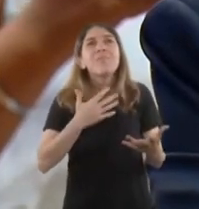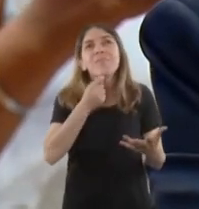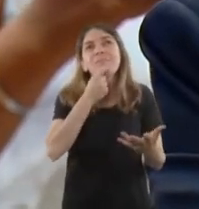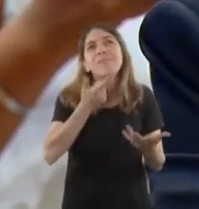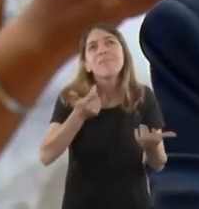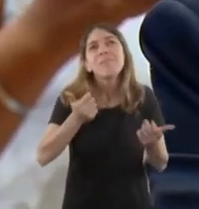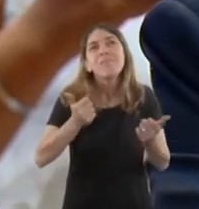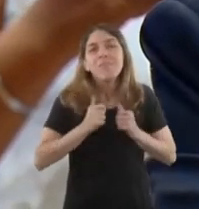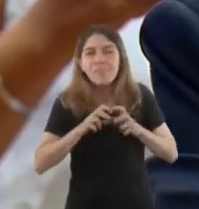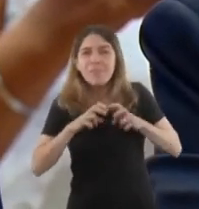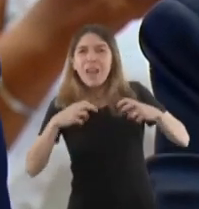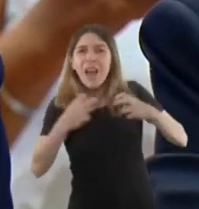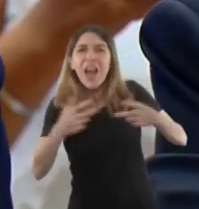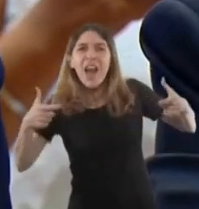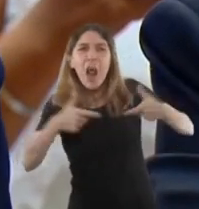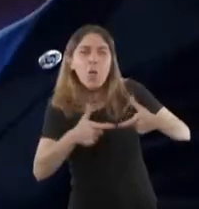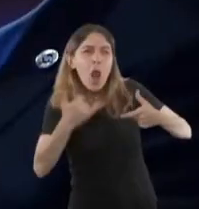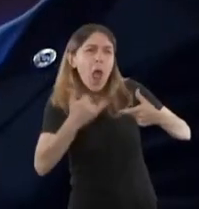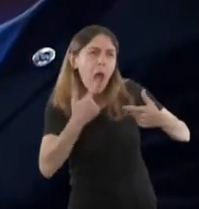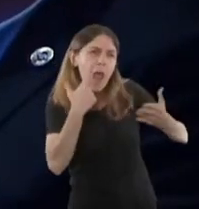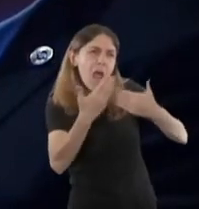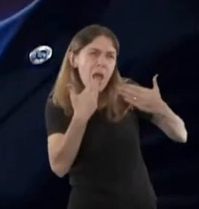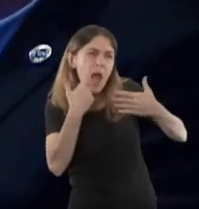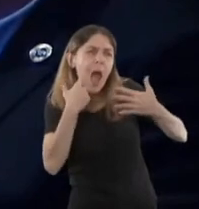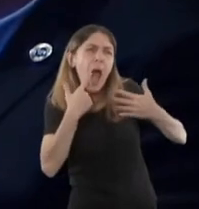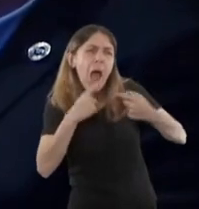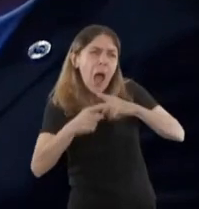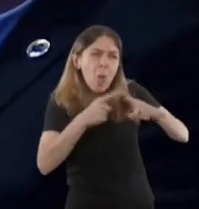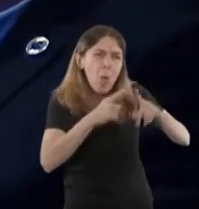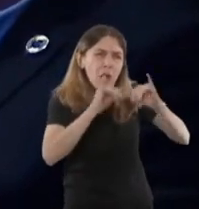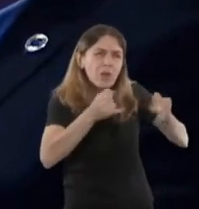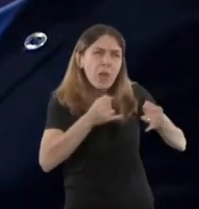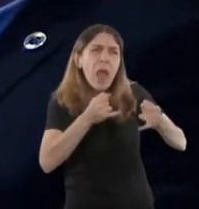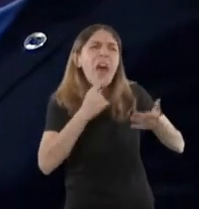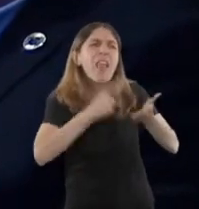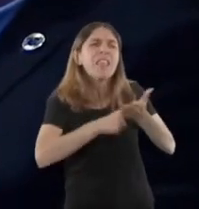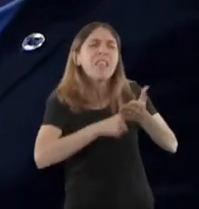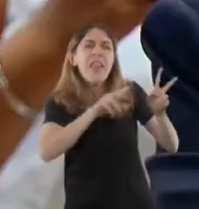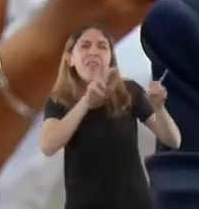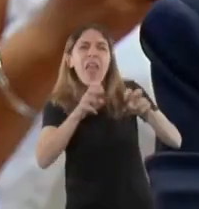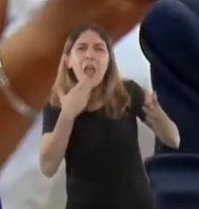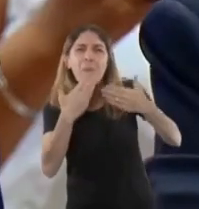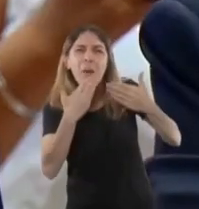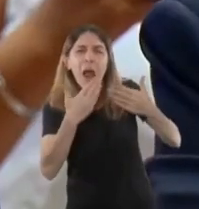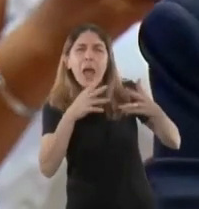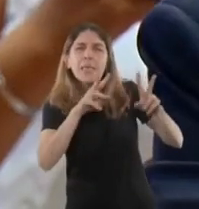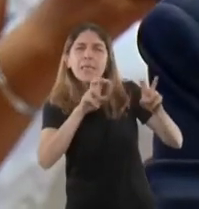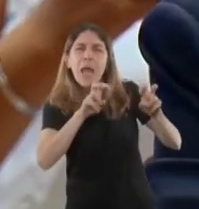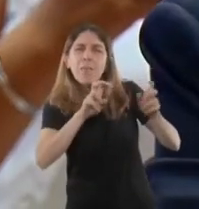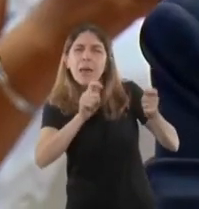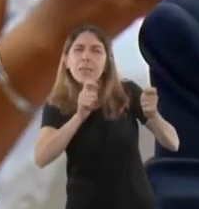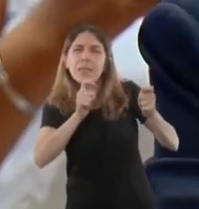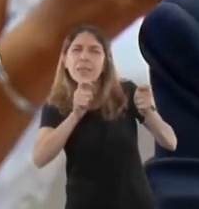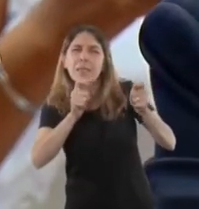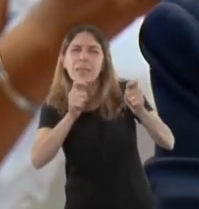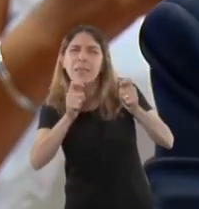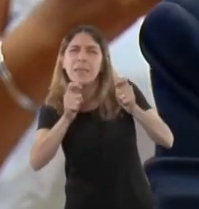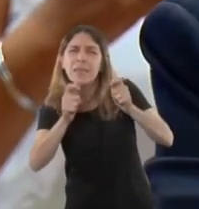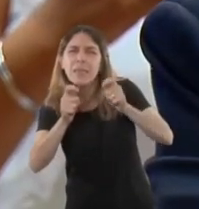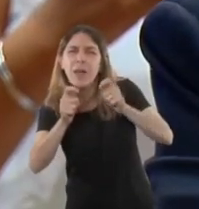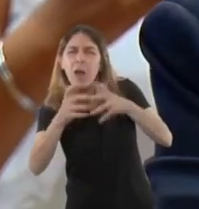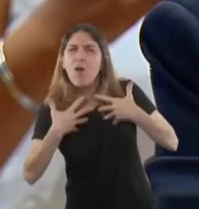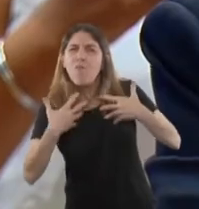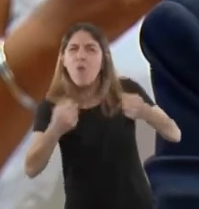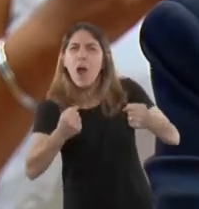construye acuerdos elige un tema lo transforma en banderaló pelea